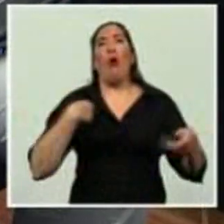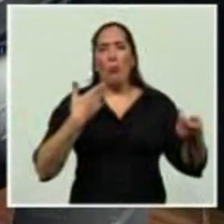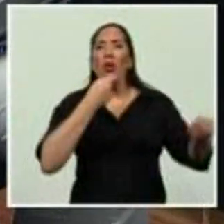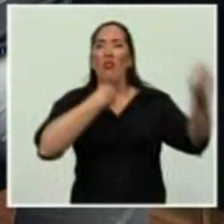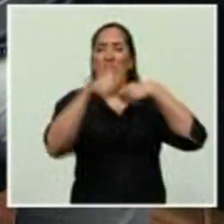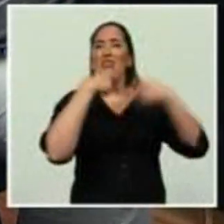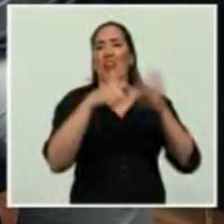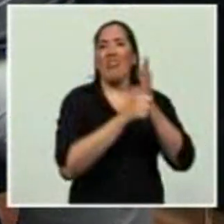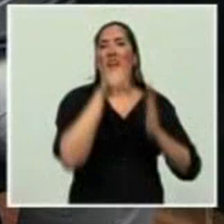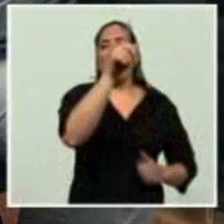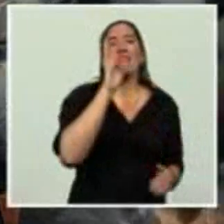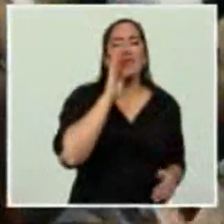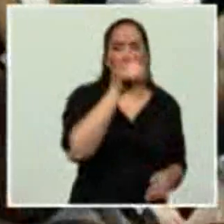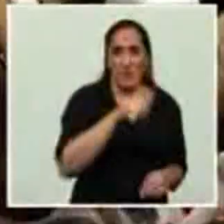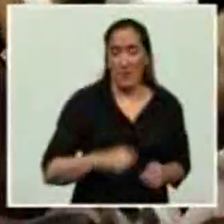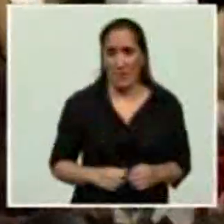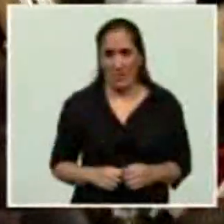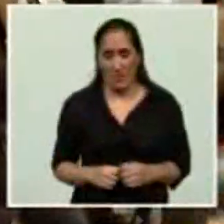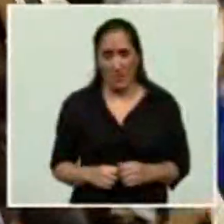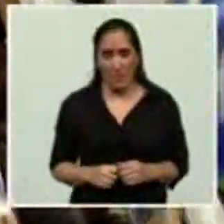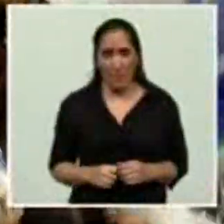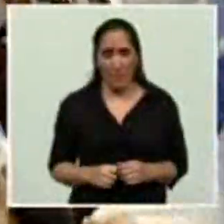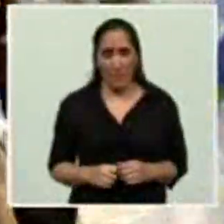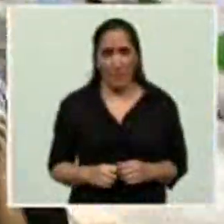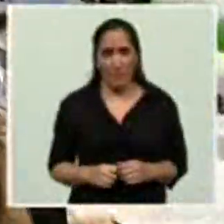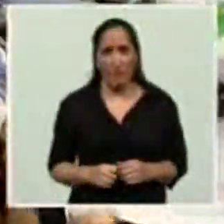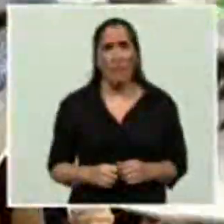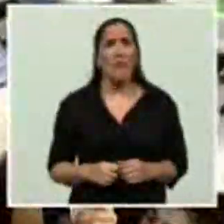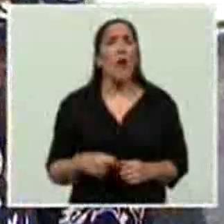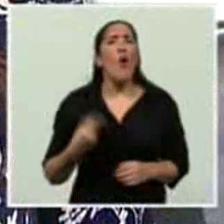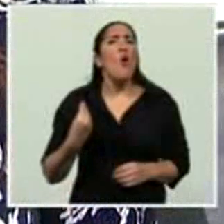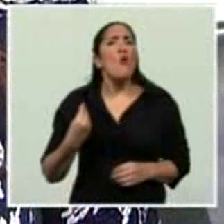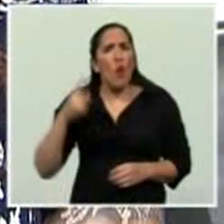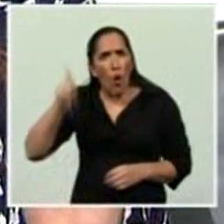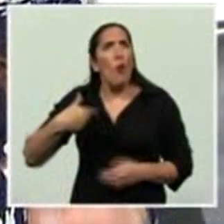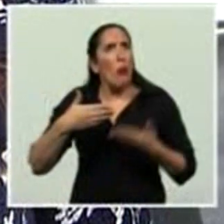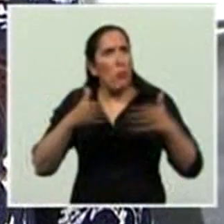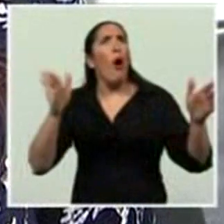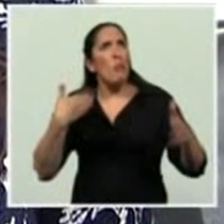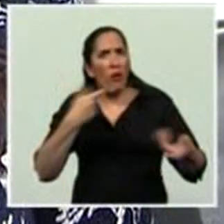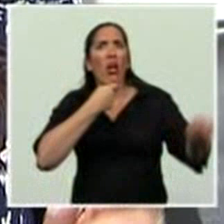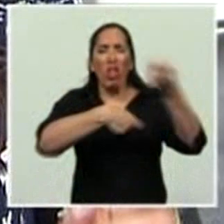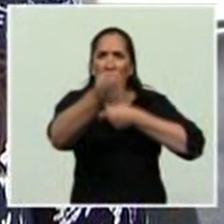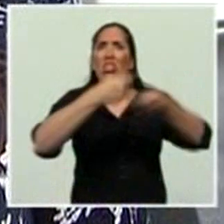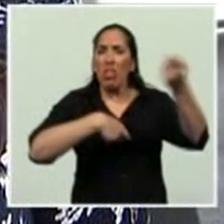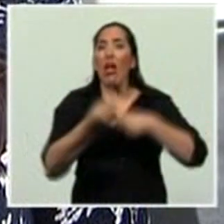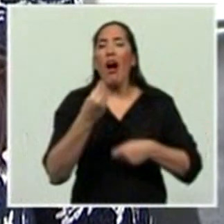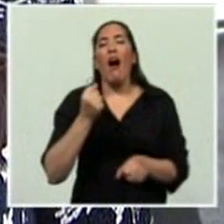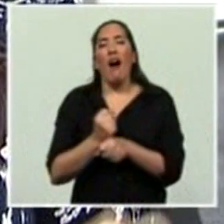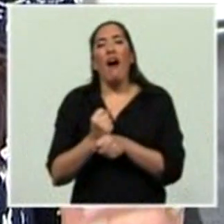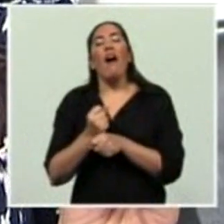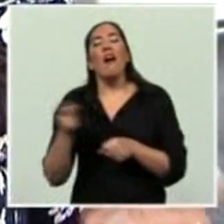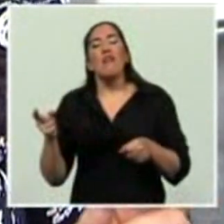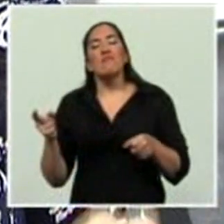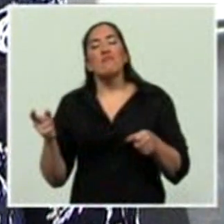hecho lo hemos hecho con un trabajo conjunto entre el